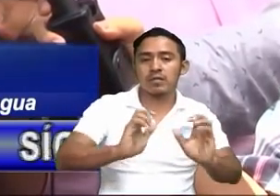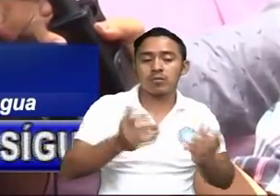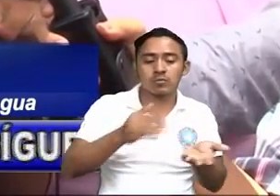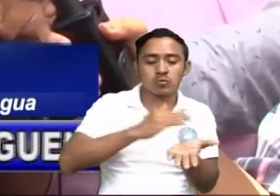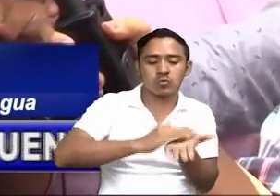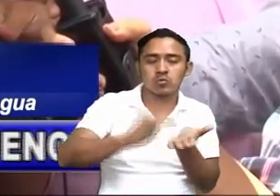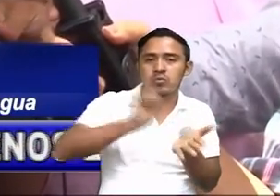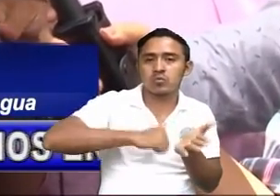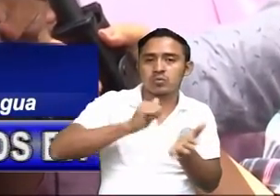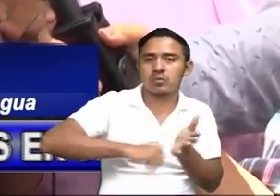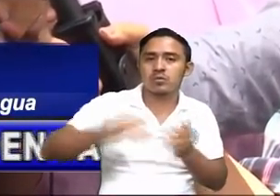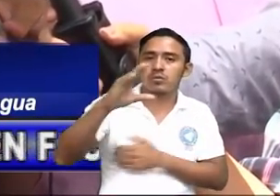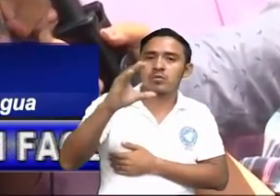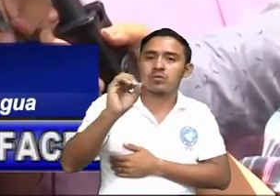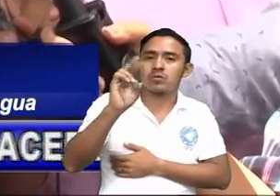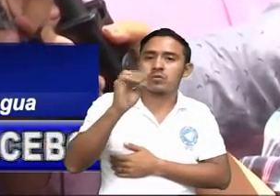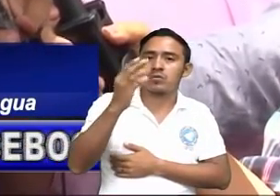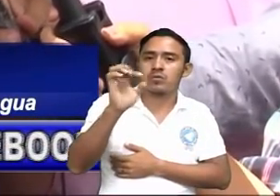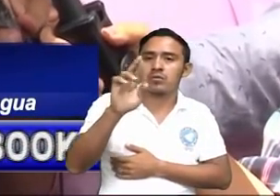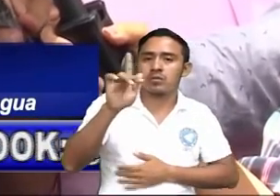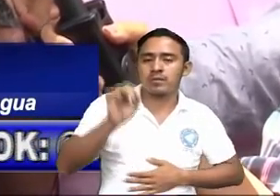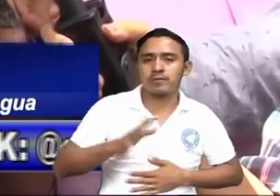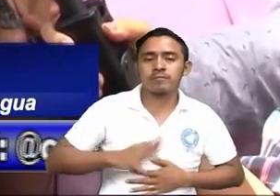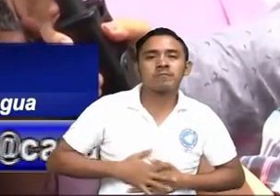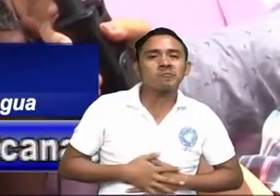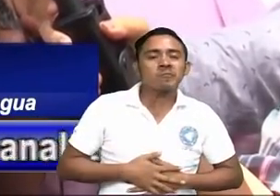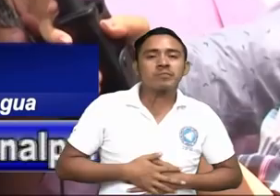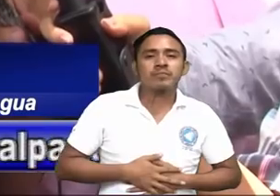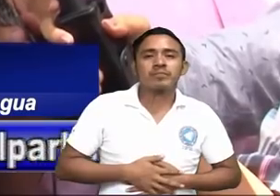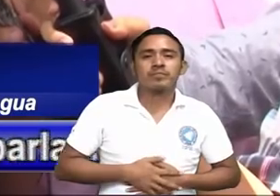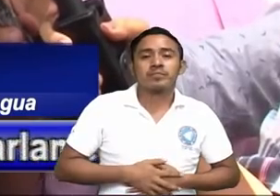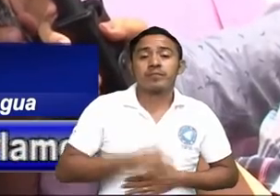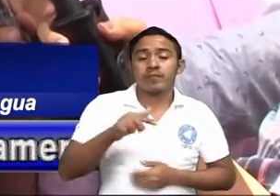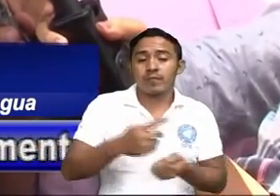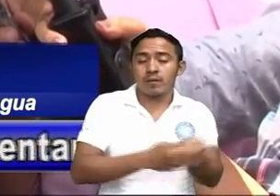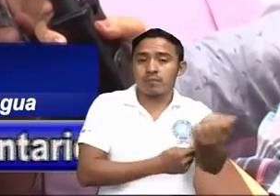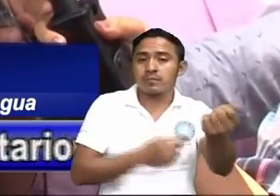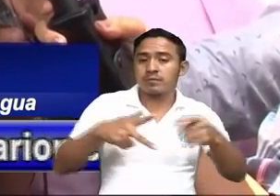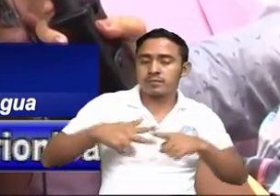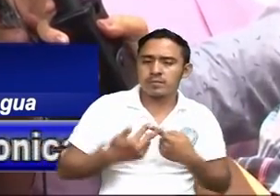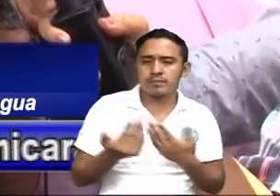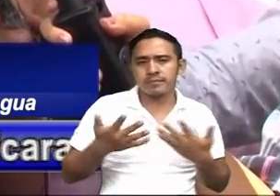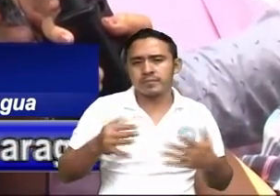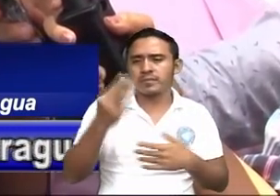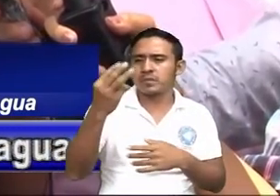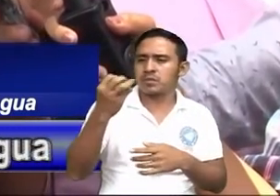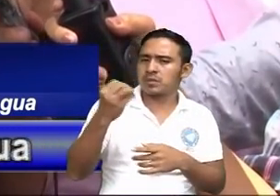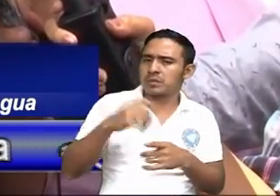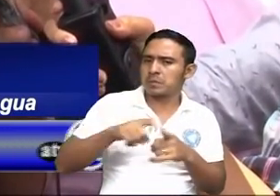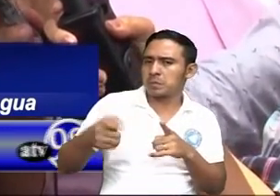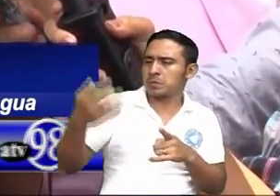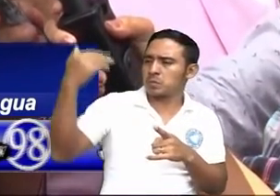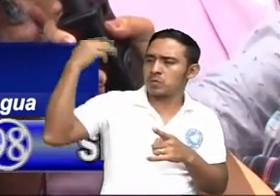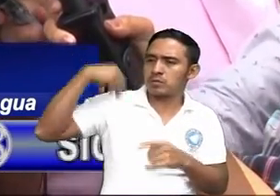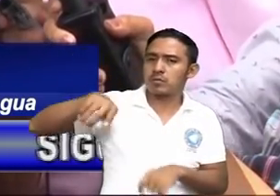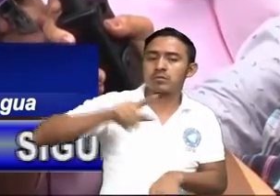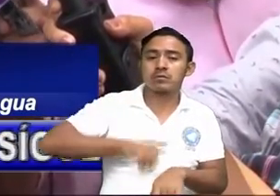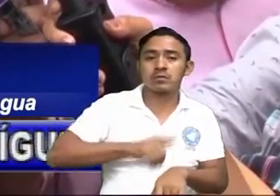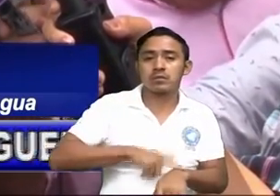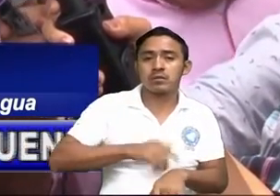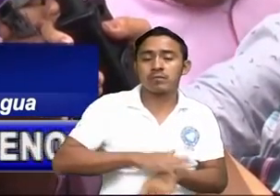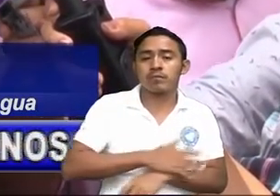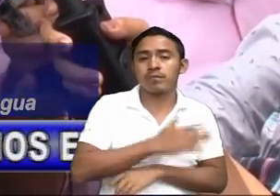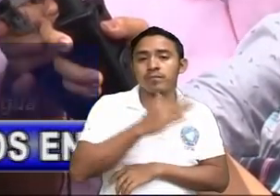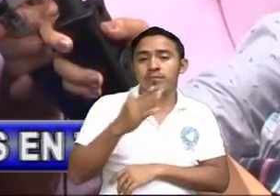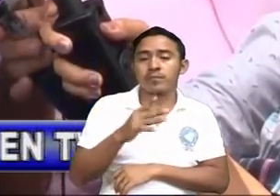que hay fuertes escorrentías. Entonces, este es un proyecto que comenzamos hace más o menos 30 días, tiene un periodo de